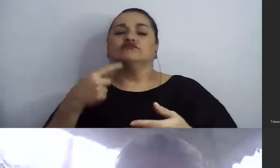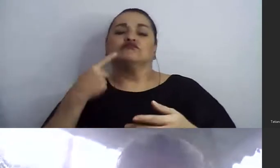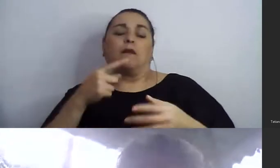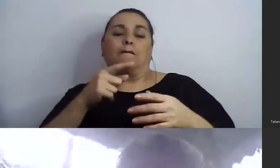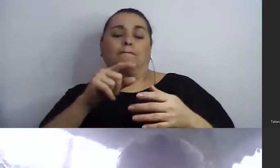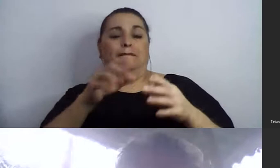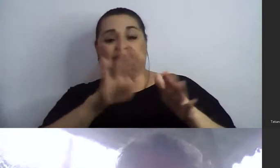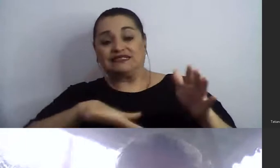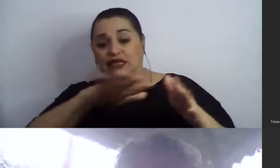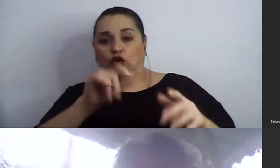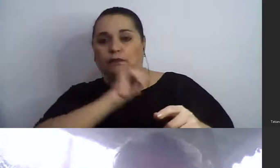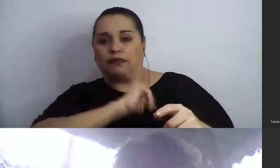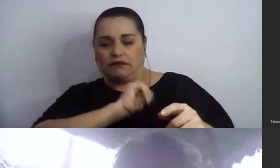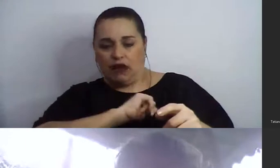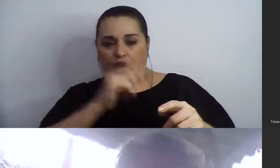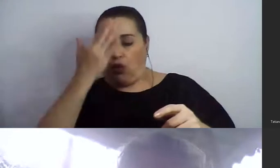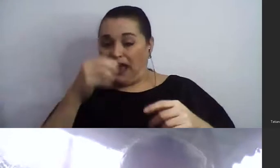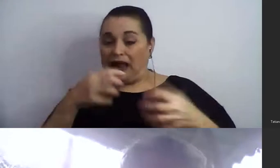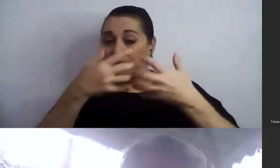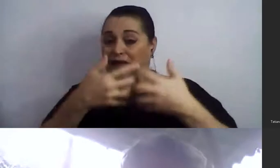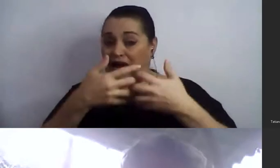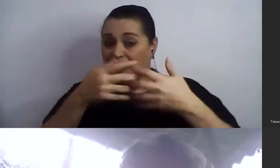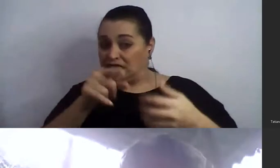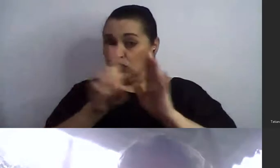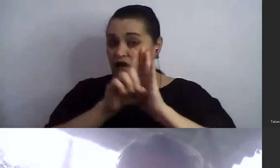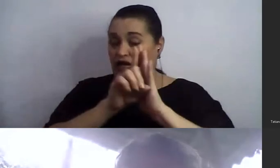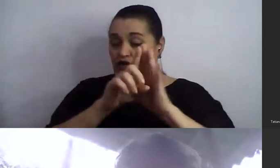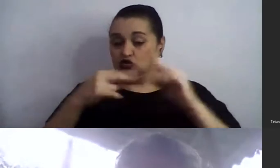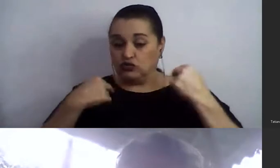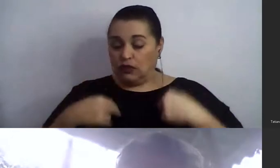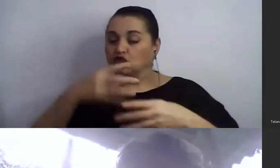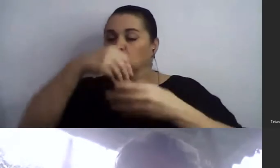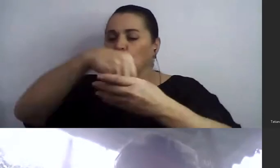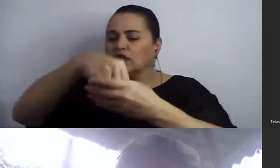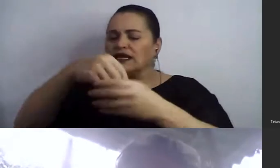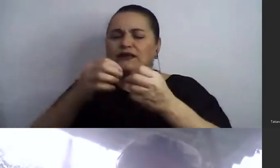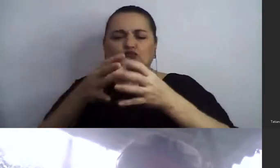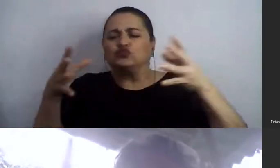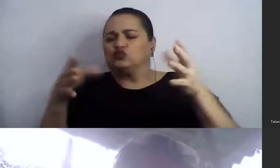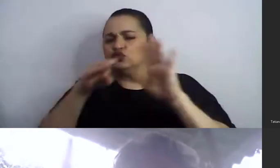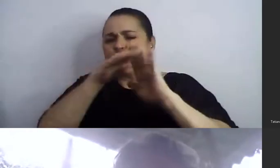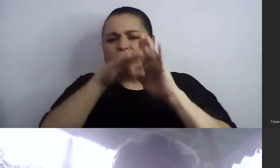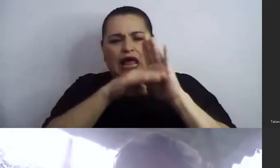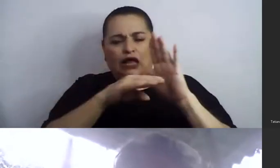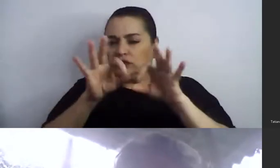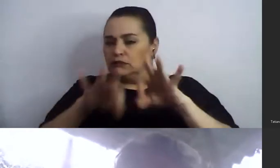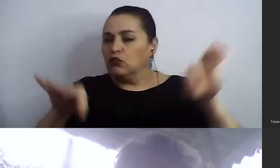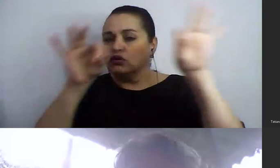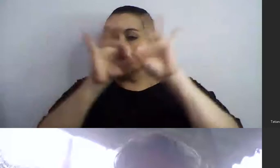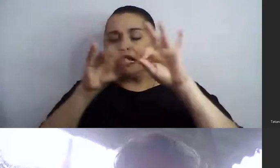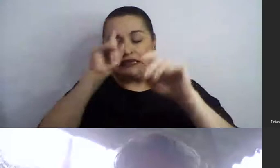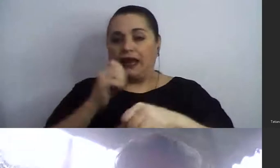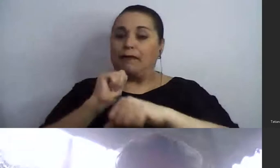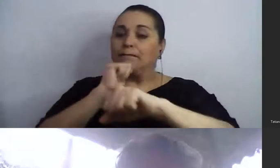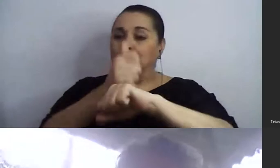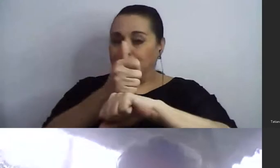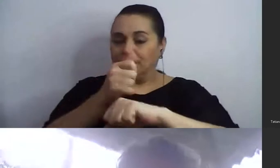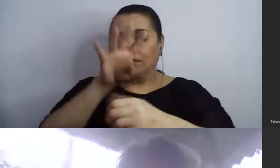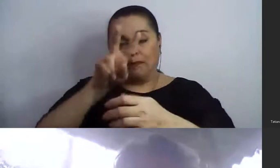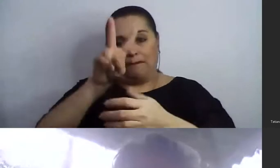preparados por y para los mecanismos de derechos humanos contienen una gran cantidad de datos relevantes para la implementación de la agenda